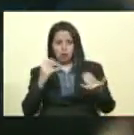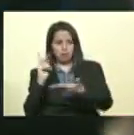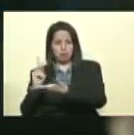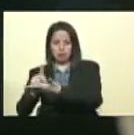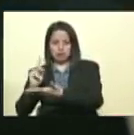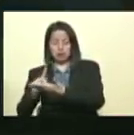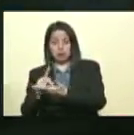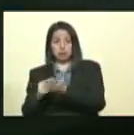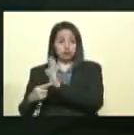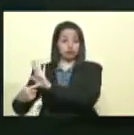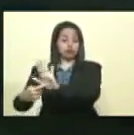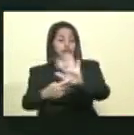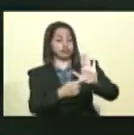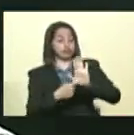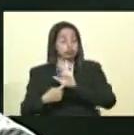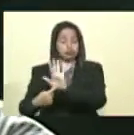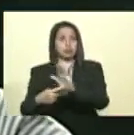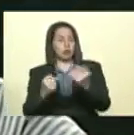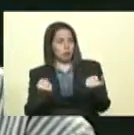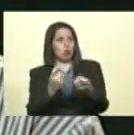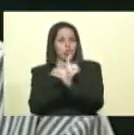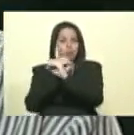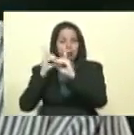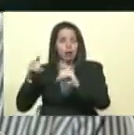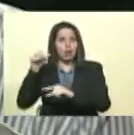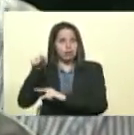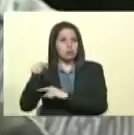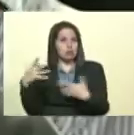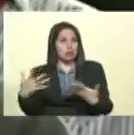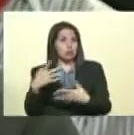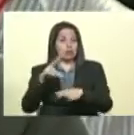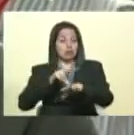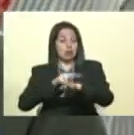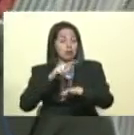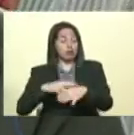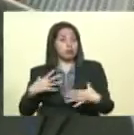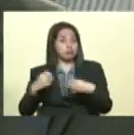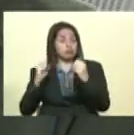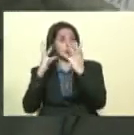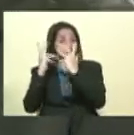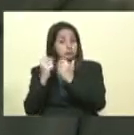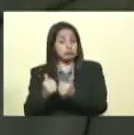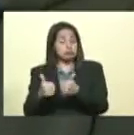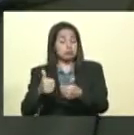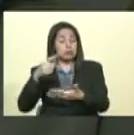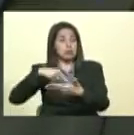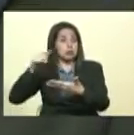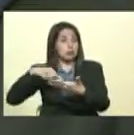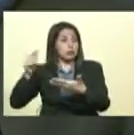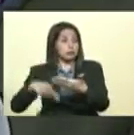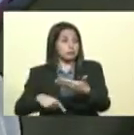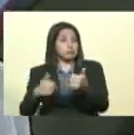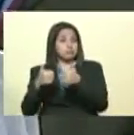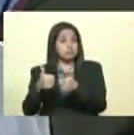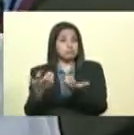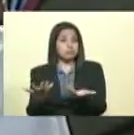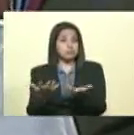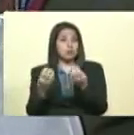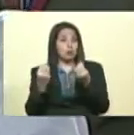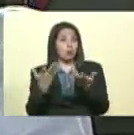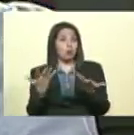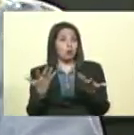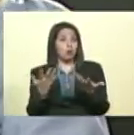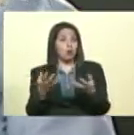y protagónica sindical. Eso también es un factor fundamental de la democratización de la administración de las contrataciones colectivas. Y lo otro también que